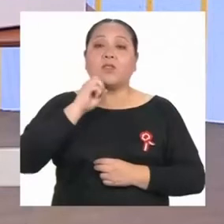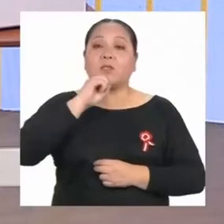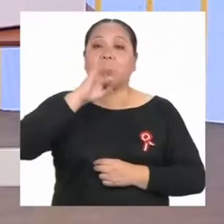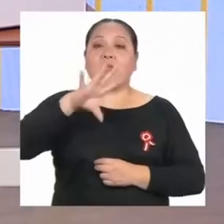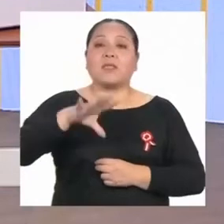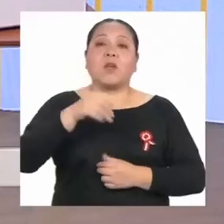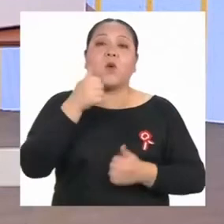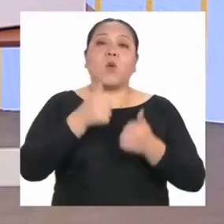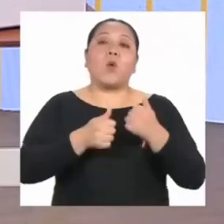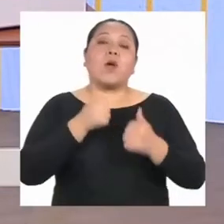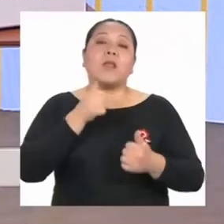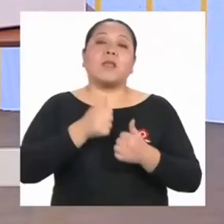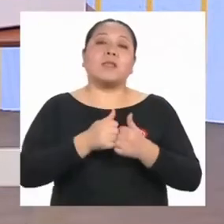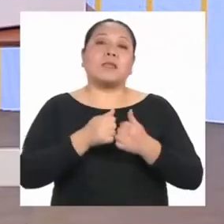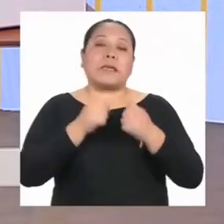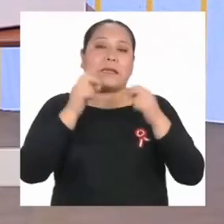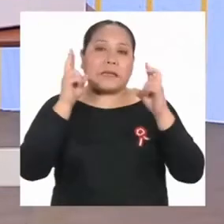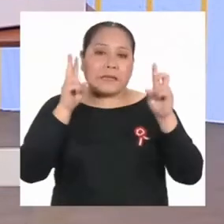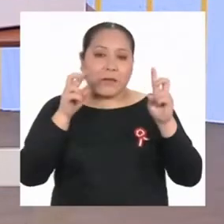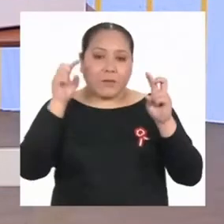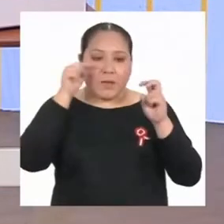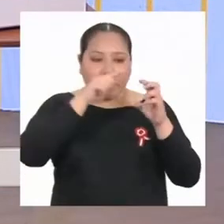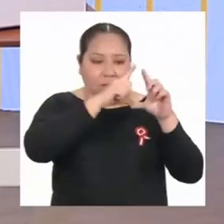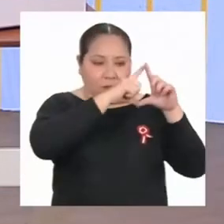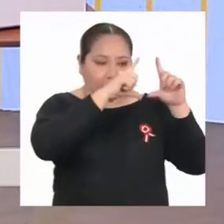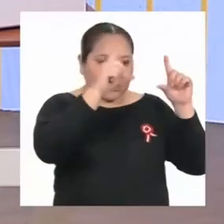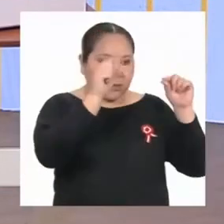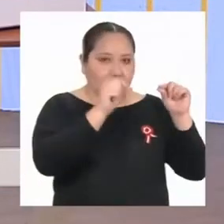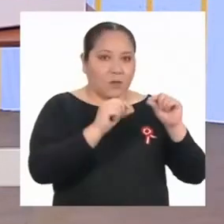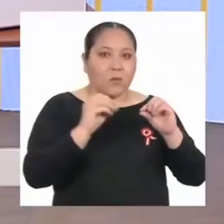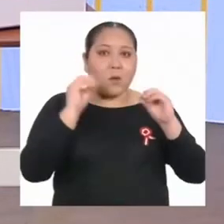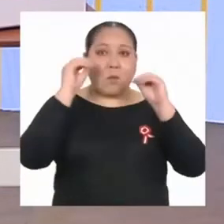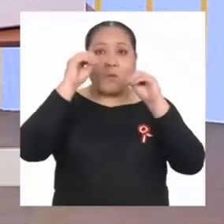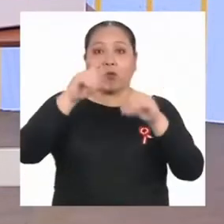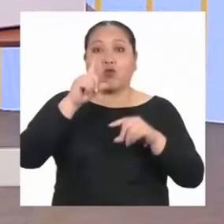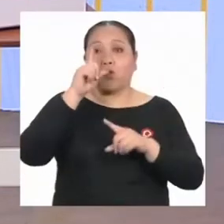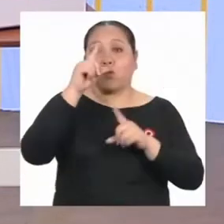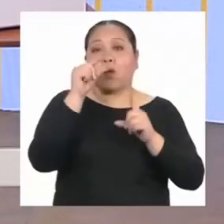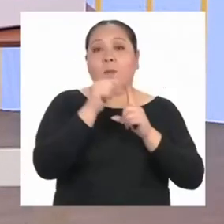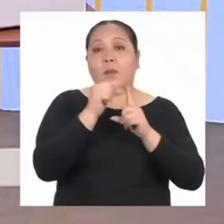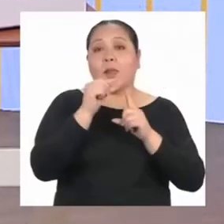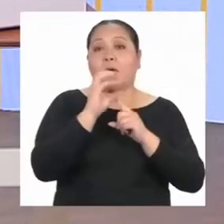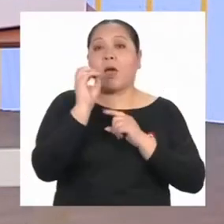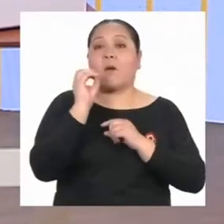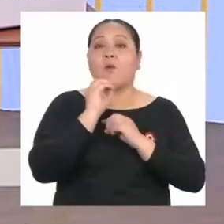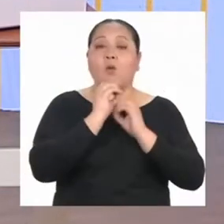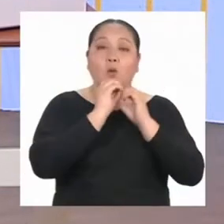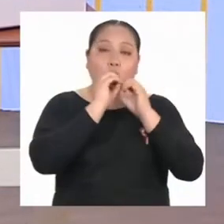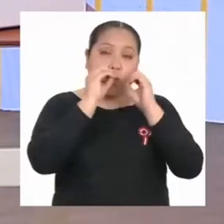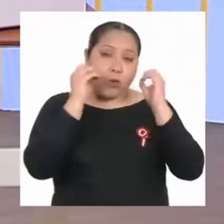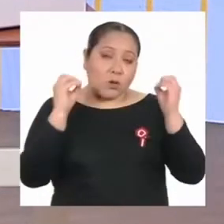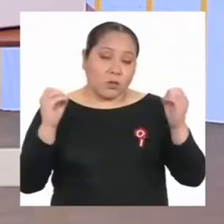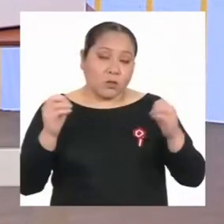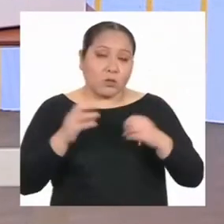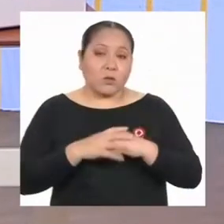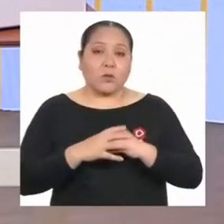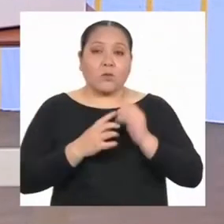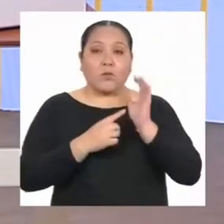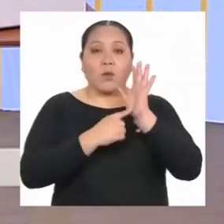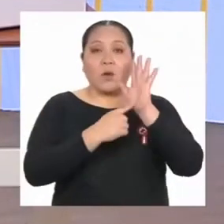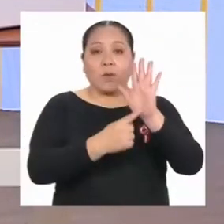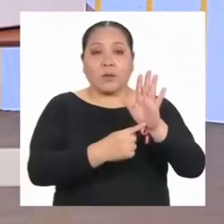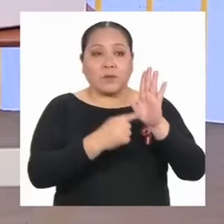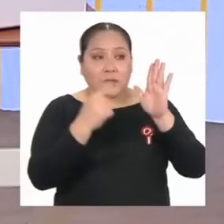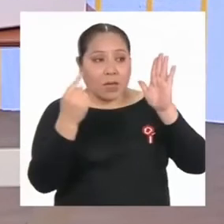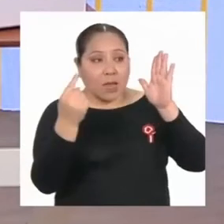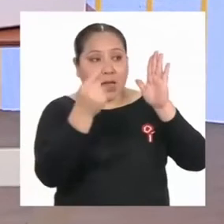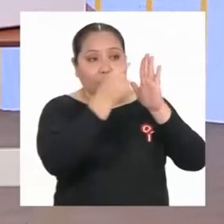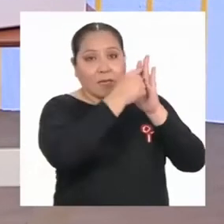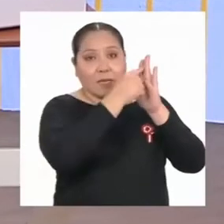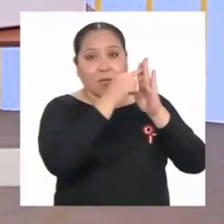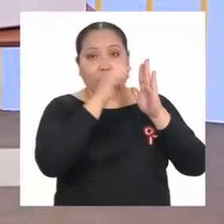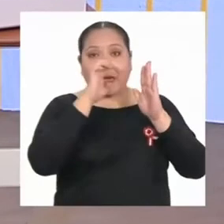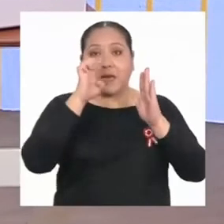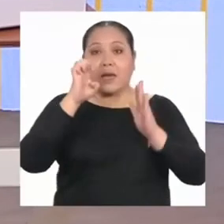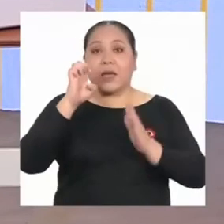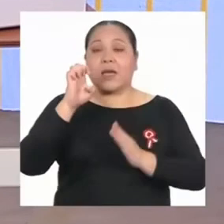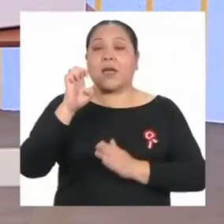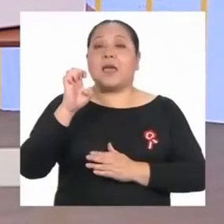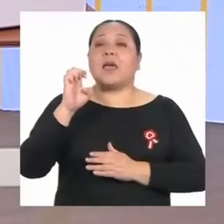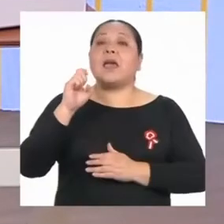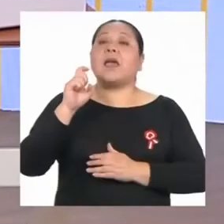del texto y puede expresarse a través de una palabra o una oración. Y se puede presentar en el texto de manera explícita